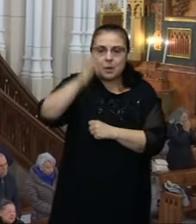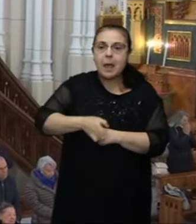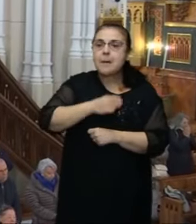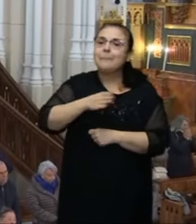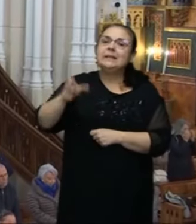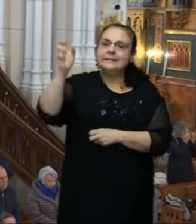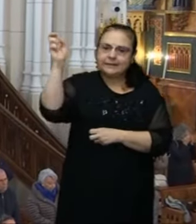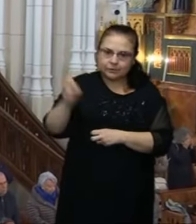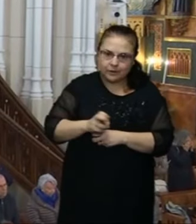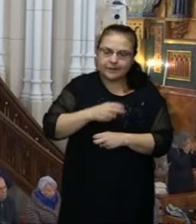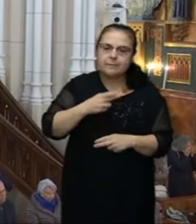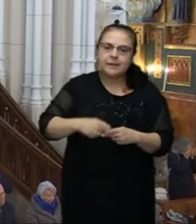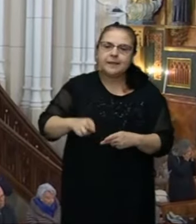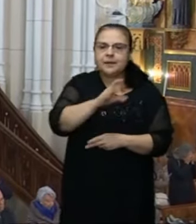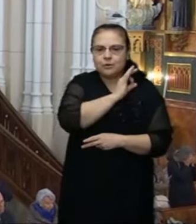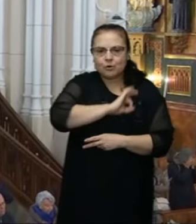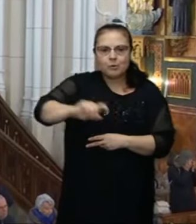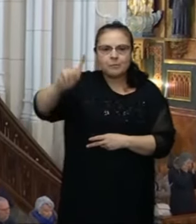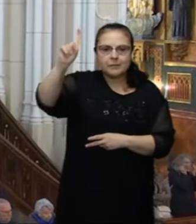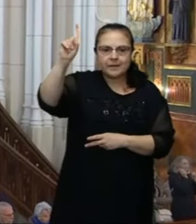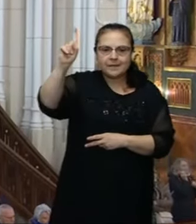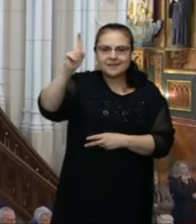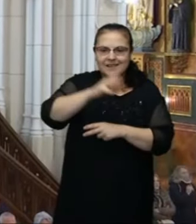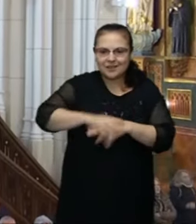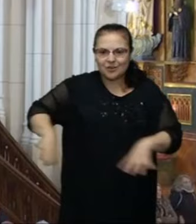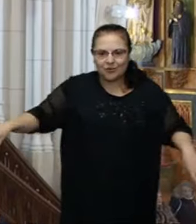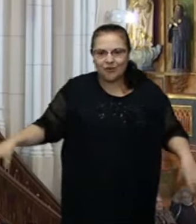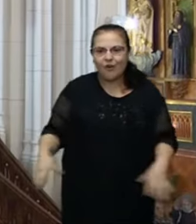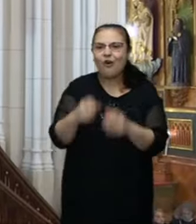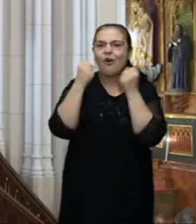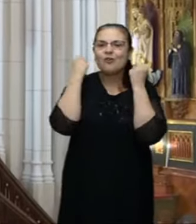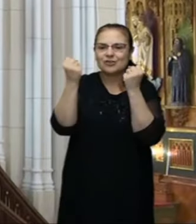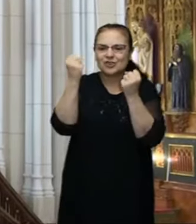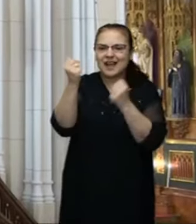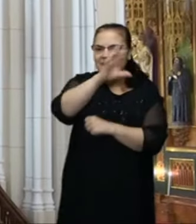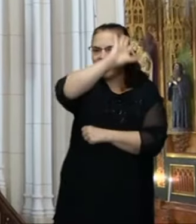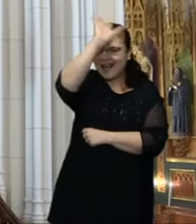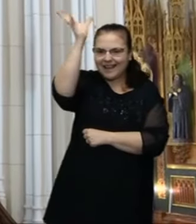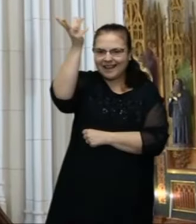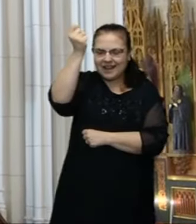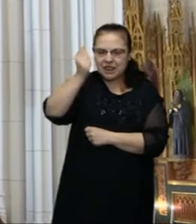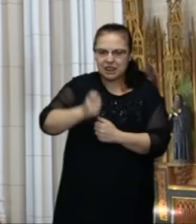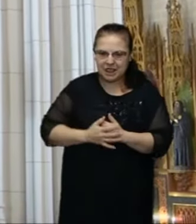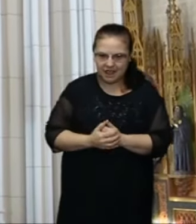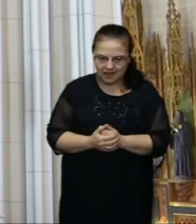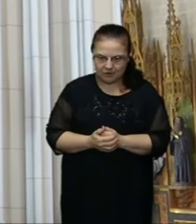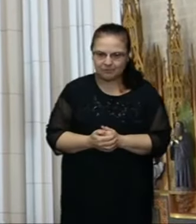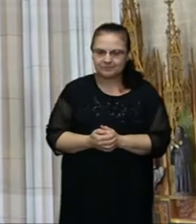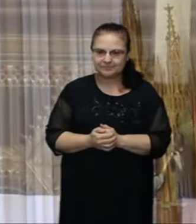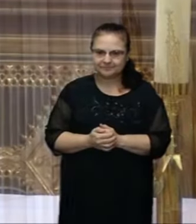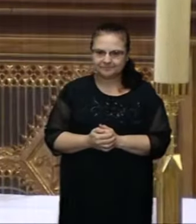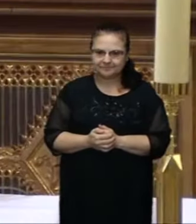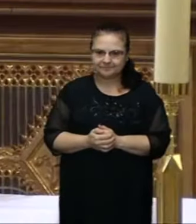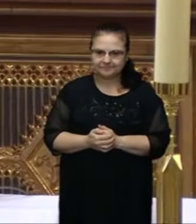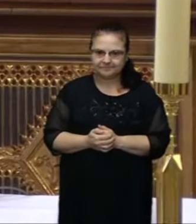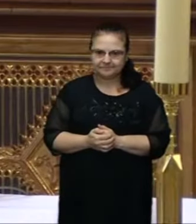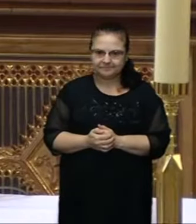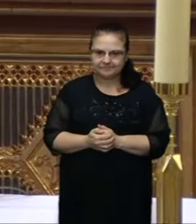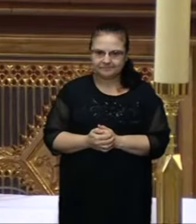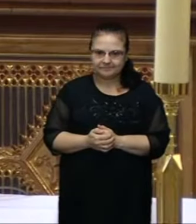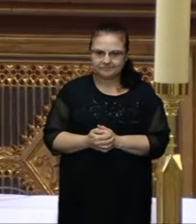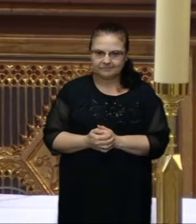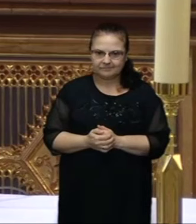cielo. Bendito el que viene en nombre del Señor. Hosanna en el cielo.